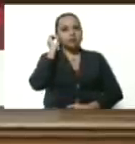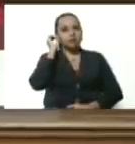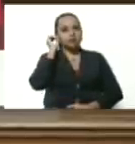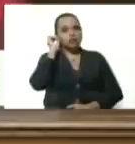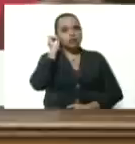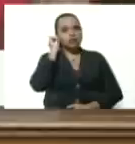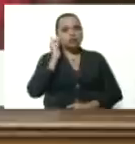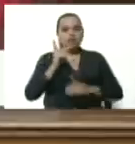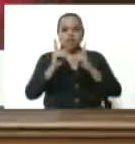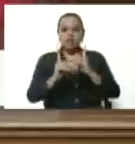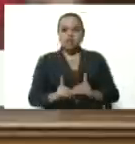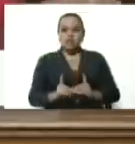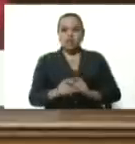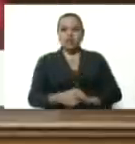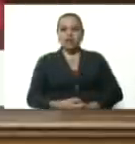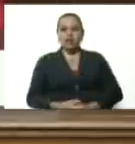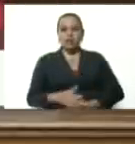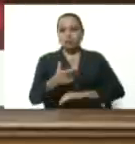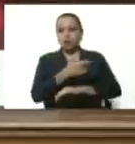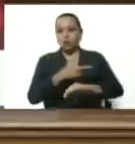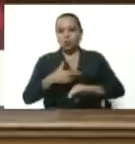designada en el gobierno de Narnia,